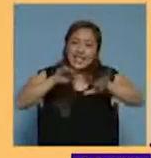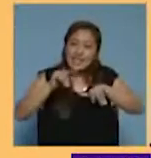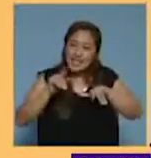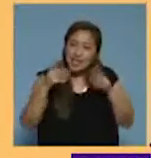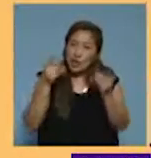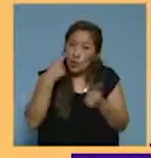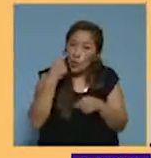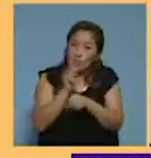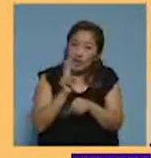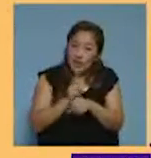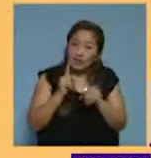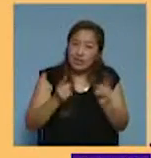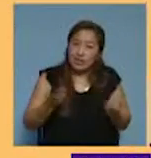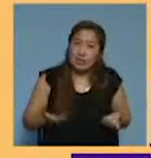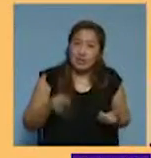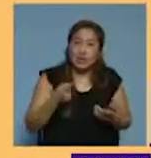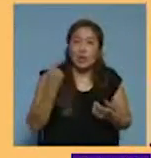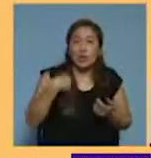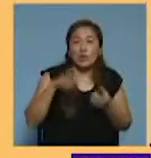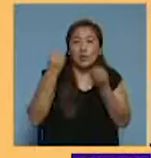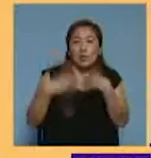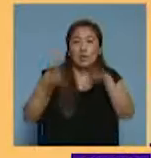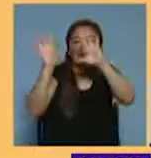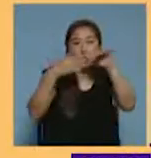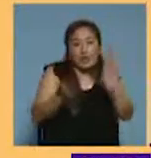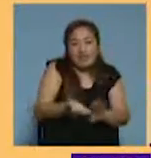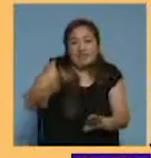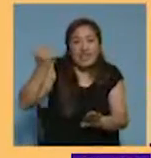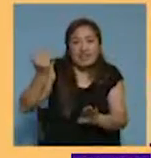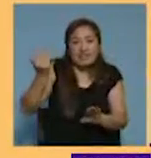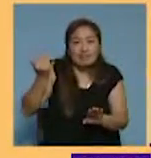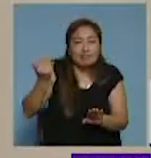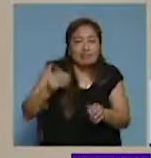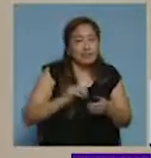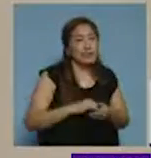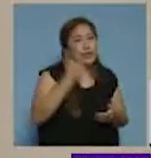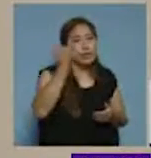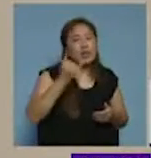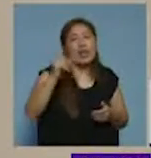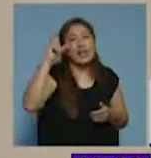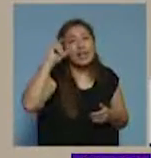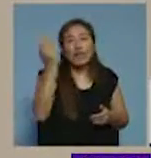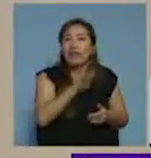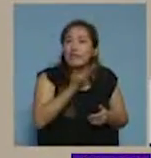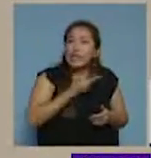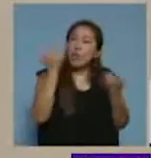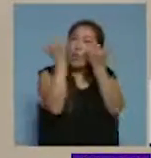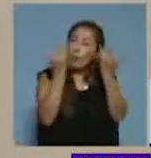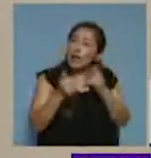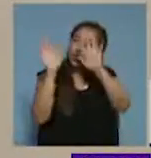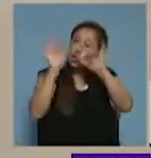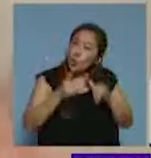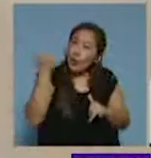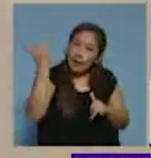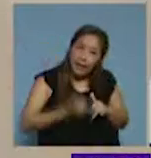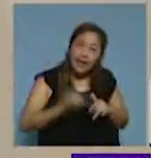refresco y por otro lado cuando empieza la lluvia retirarse del río no vamos a tener un enero febrero marzo lluviosos dio a ver